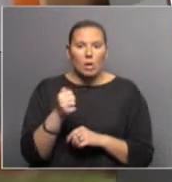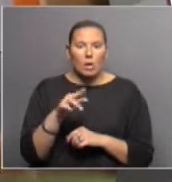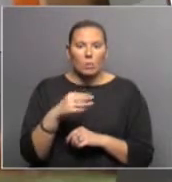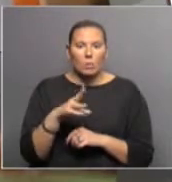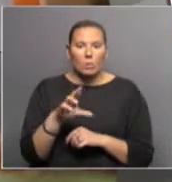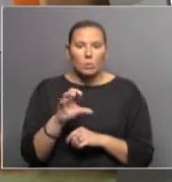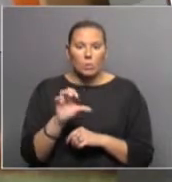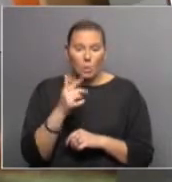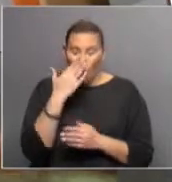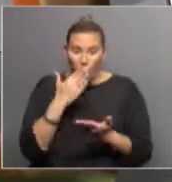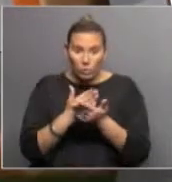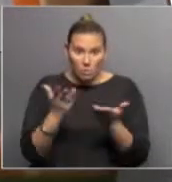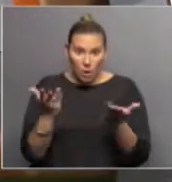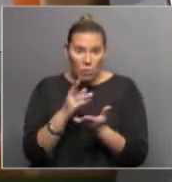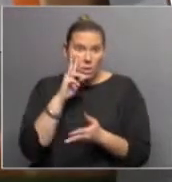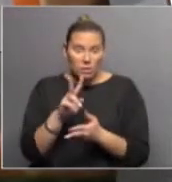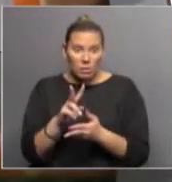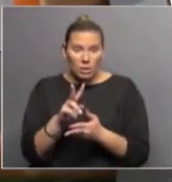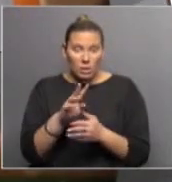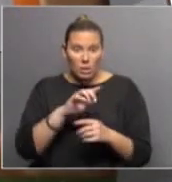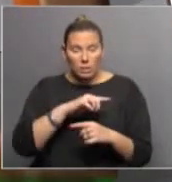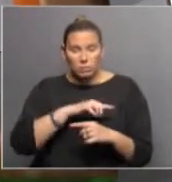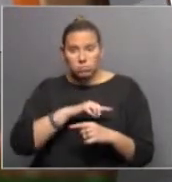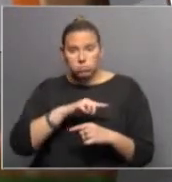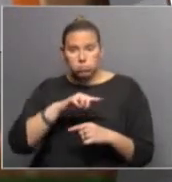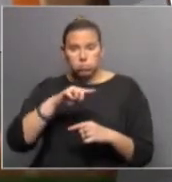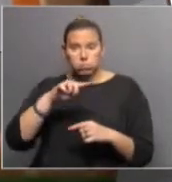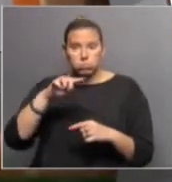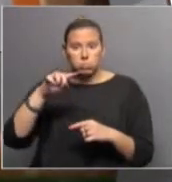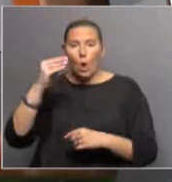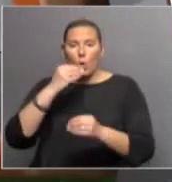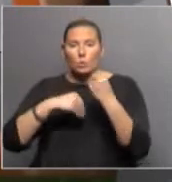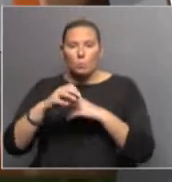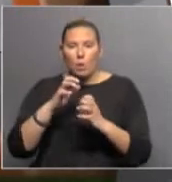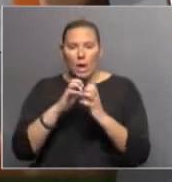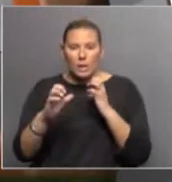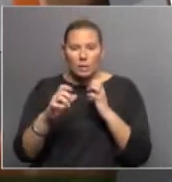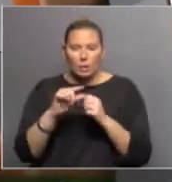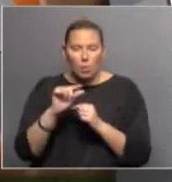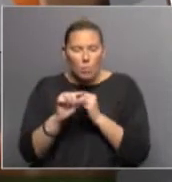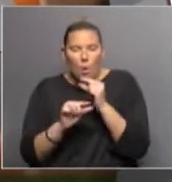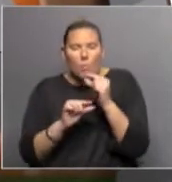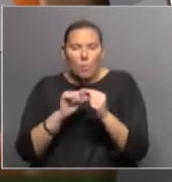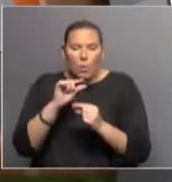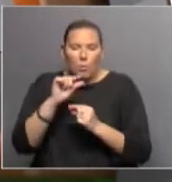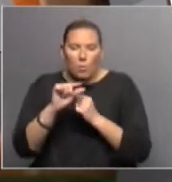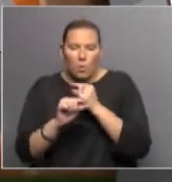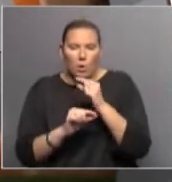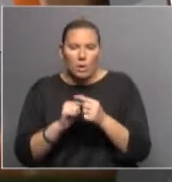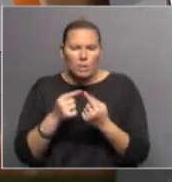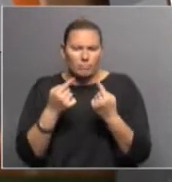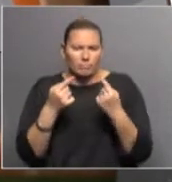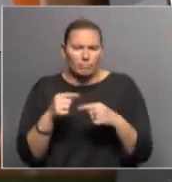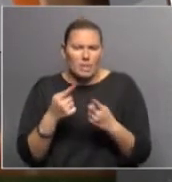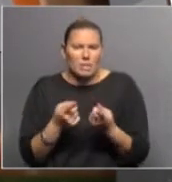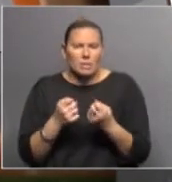última gráfica se aprecia claramente que el crecimiento del consumo eléctrico en nuestro país es lento y está muy lejos de